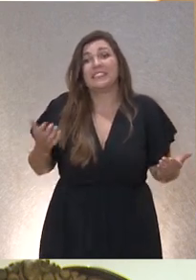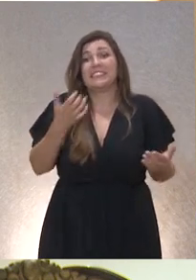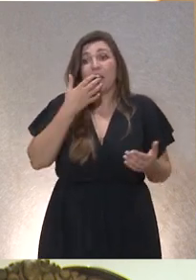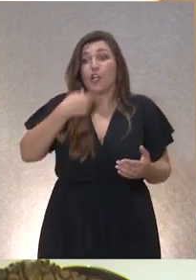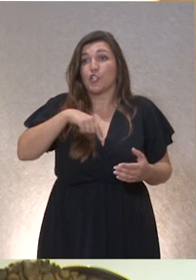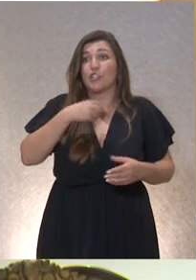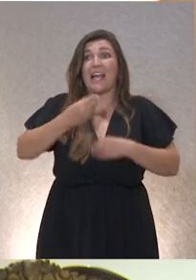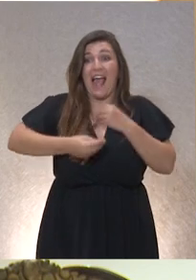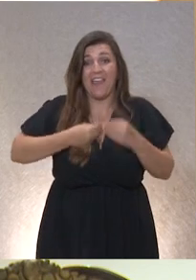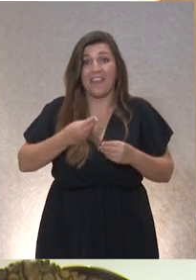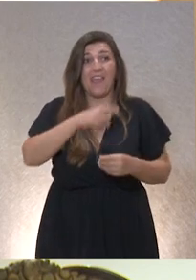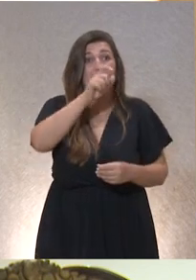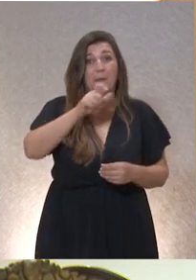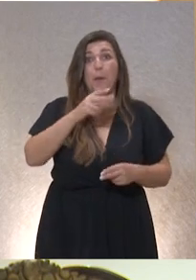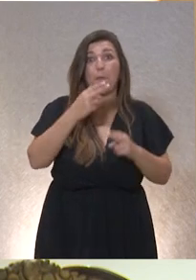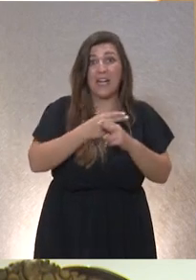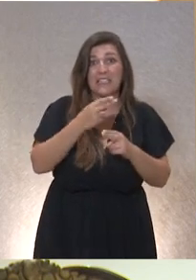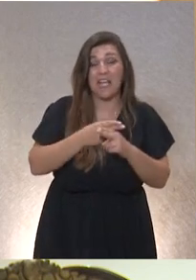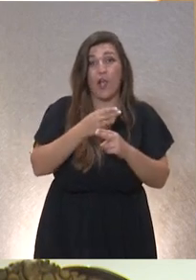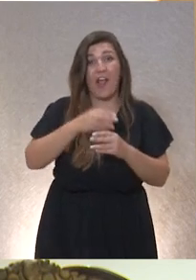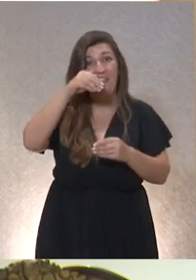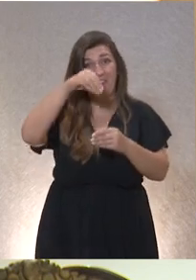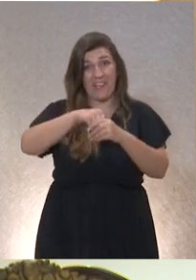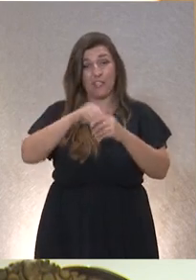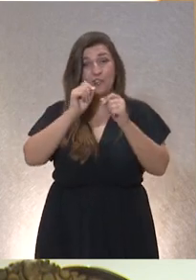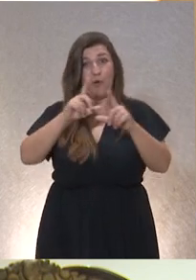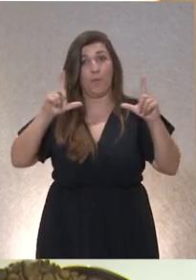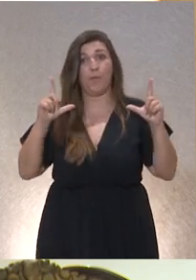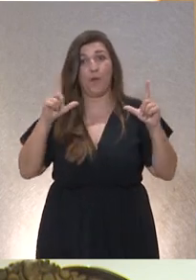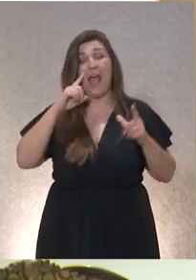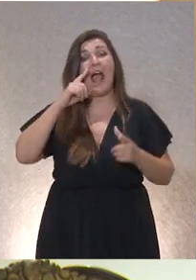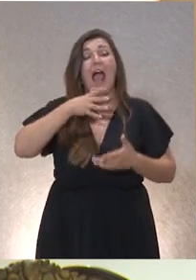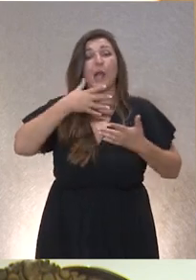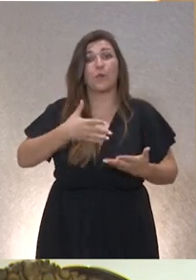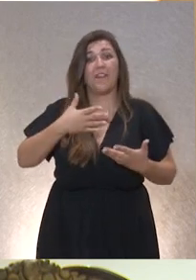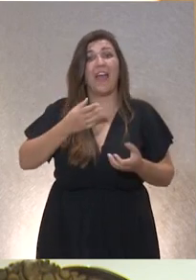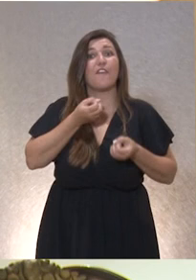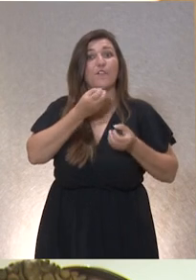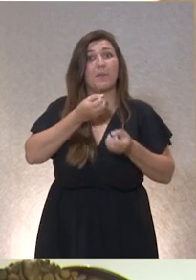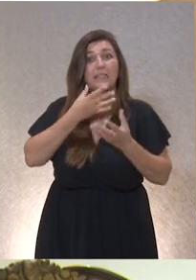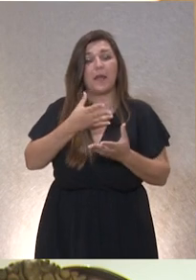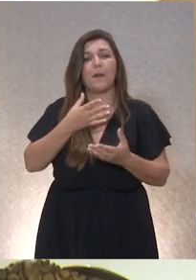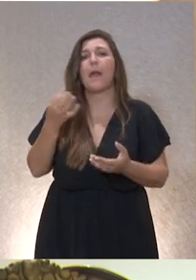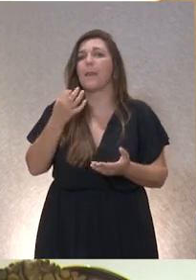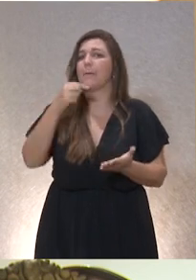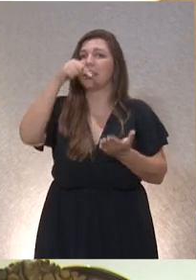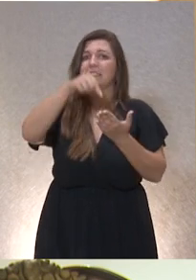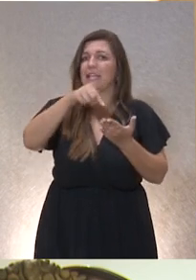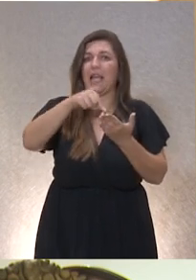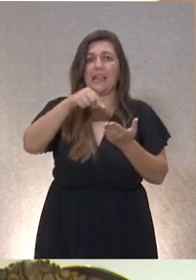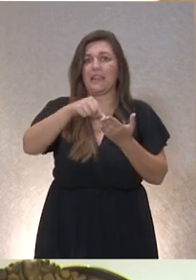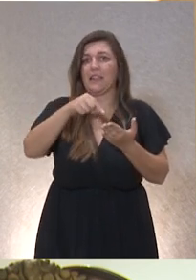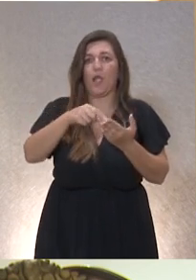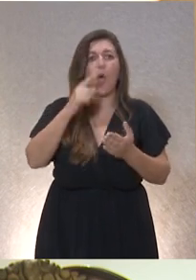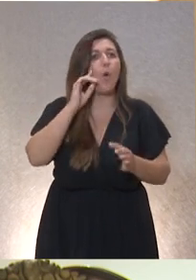actores de la actualidad informativa se verían a ser más obligados a ser más exigentes consigo mismo a